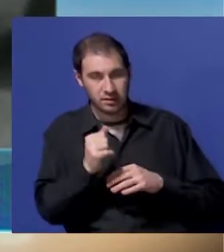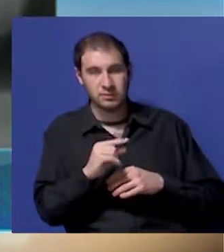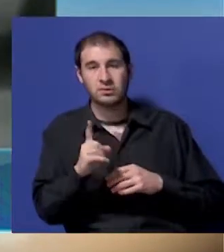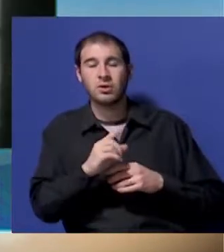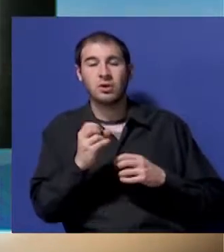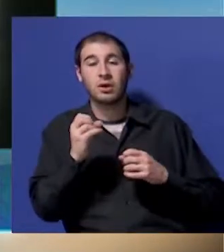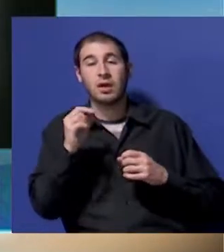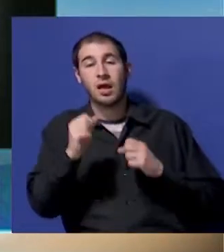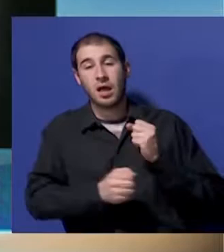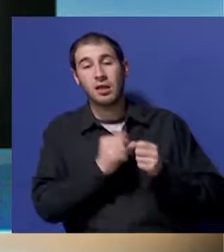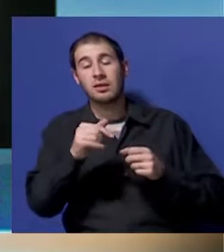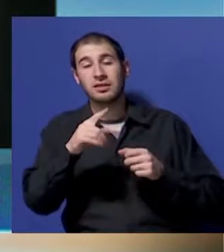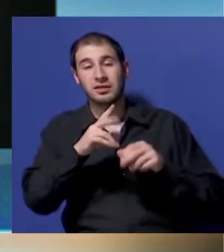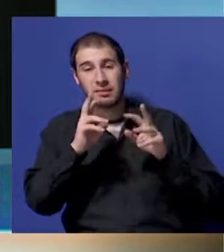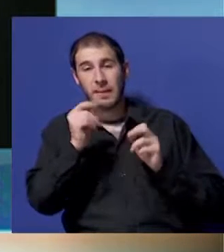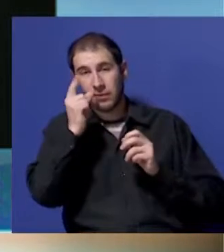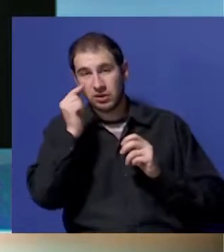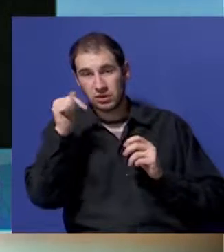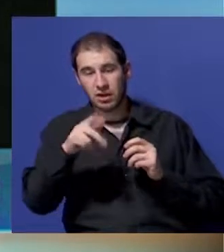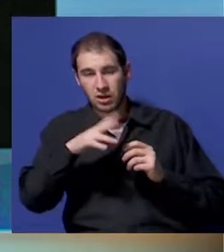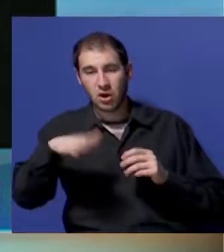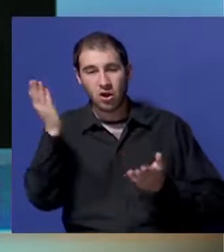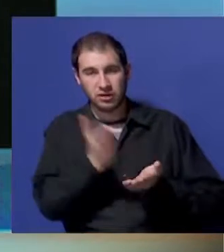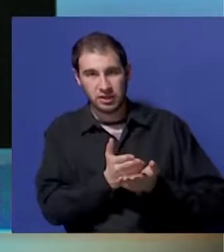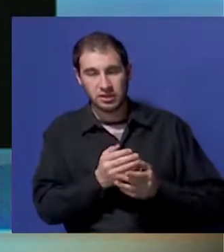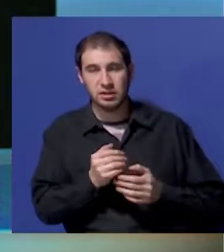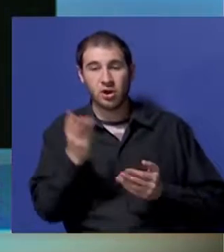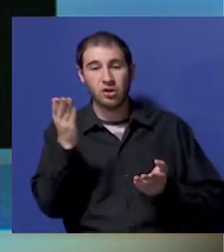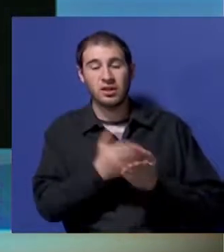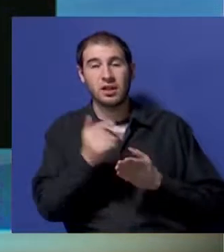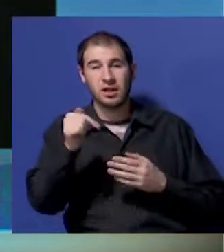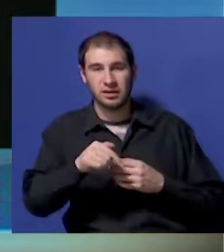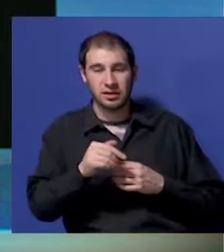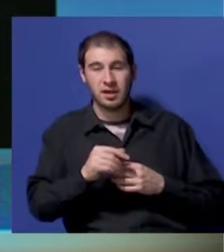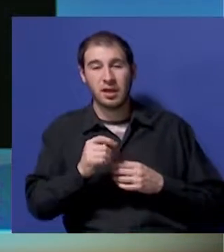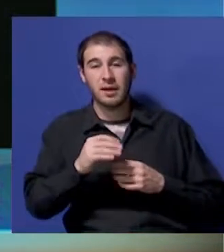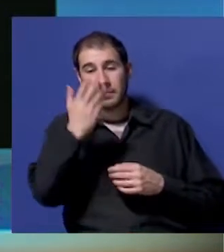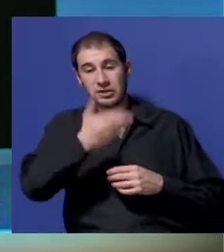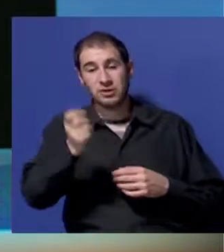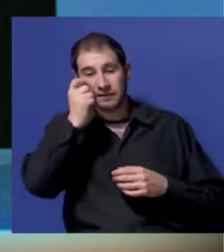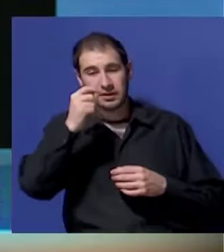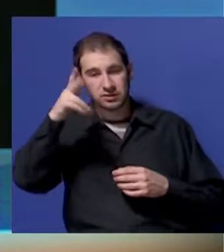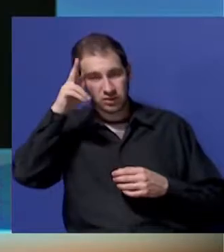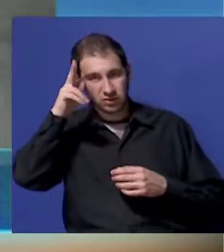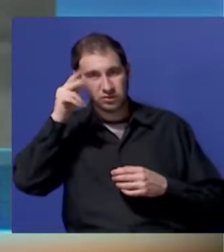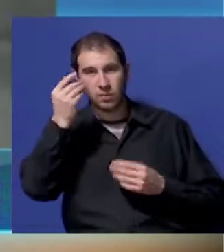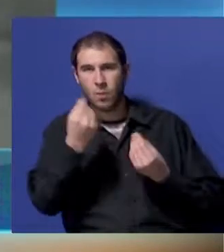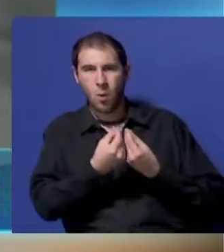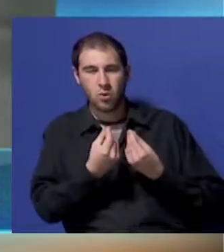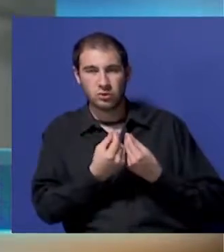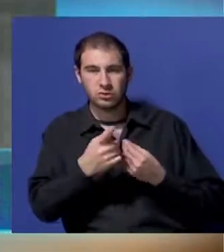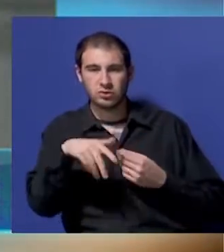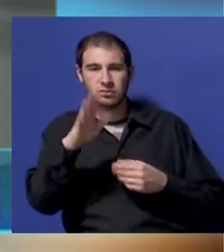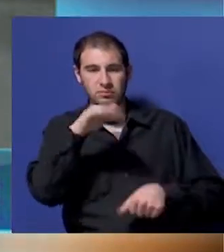por el momento político en el cual se da esta condena. O sea, que se dé esta condena a 28 represores, a la gran mayoría, a